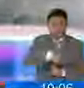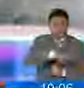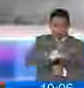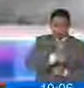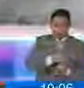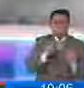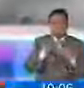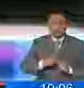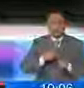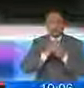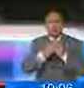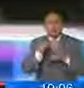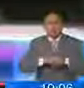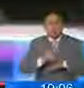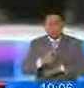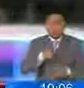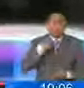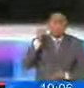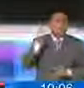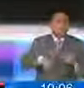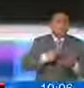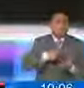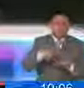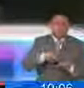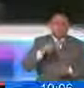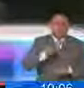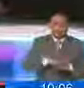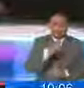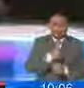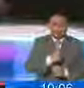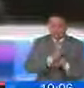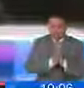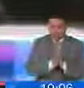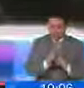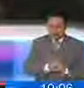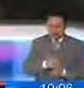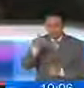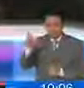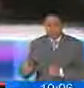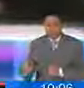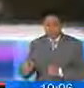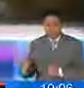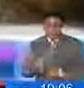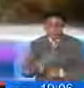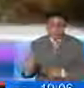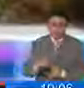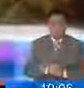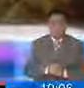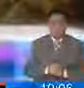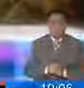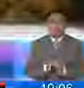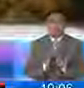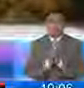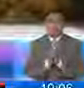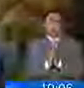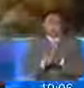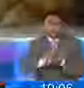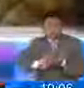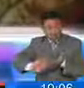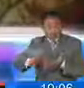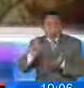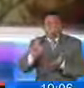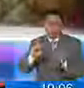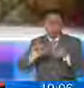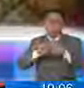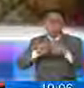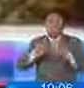las obligaciones porque hay casos de desempleo. Las madres de la plataforma opinan lo mismo. Nosotros pedimos que no se elimine, pero que sí